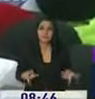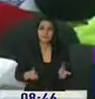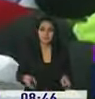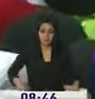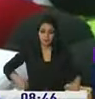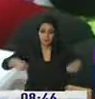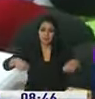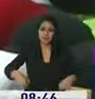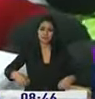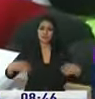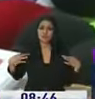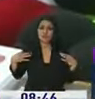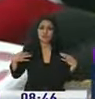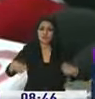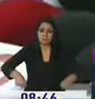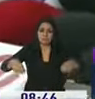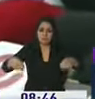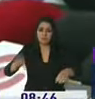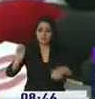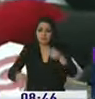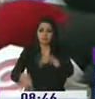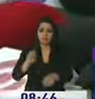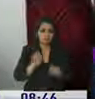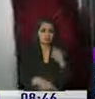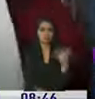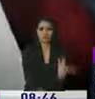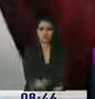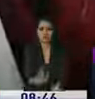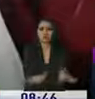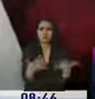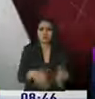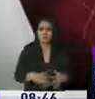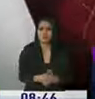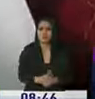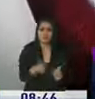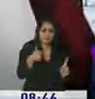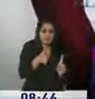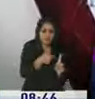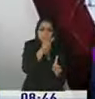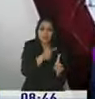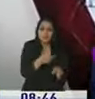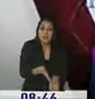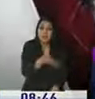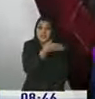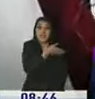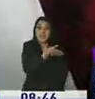con ropa que se estaban ya incinerando. Se trataba del mismo ciudadano que la primera